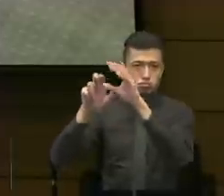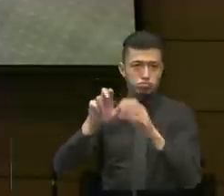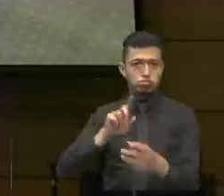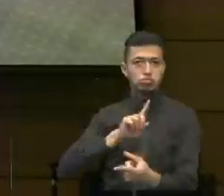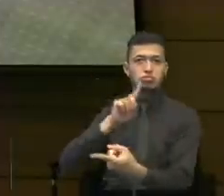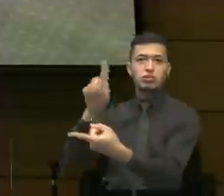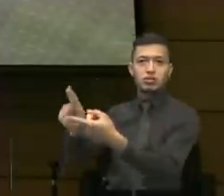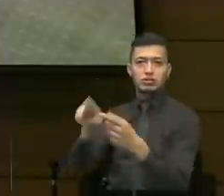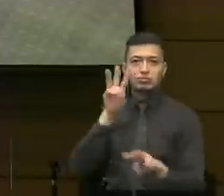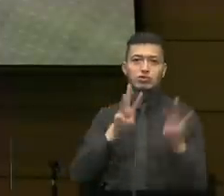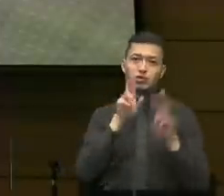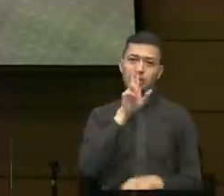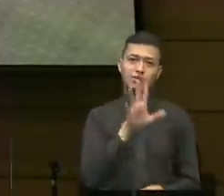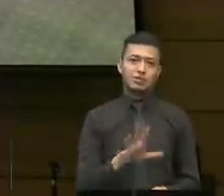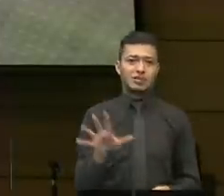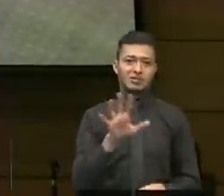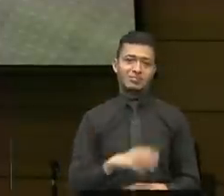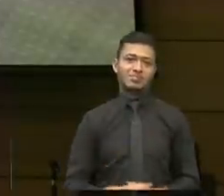en el Museo Nacional.